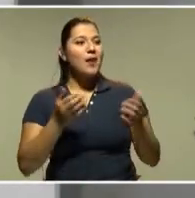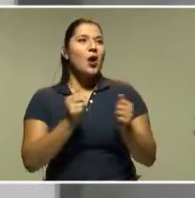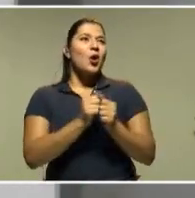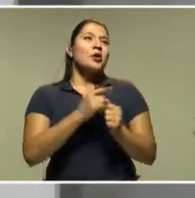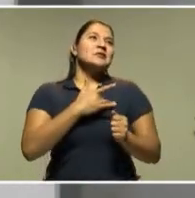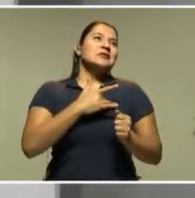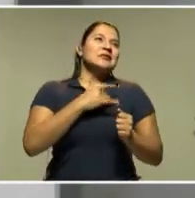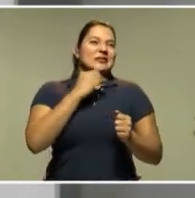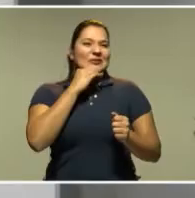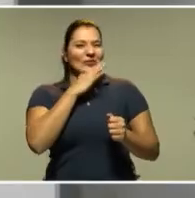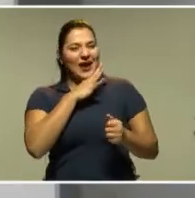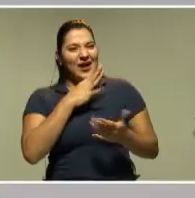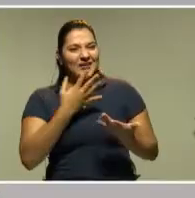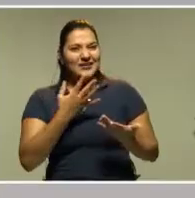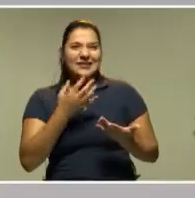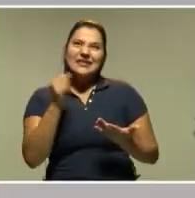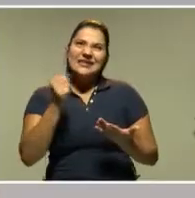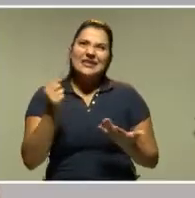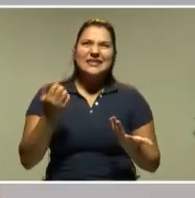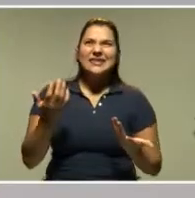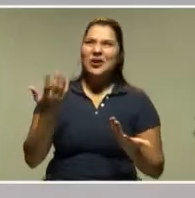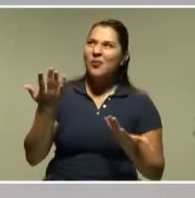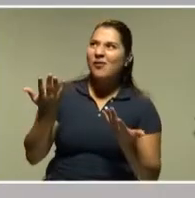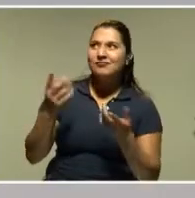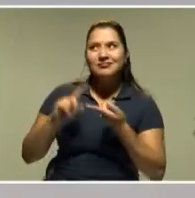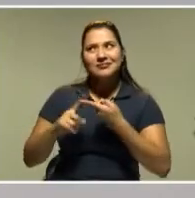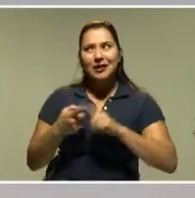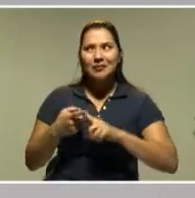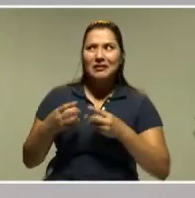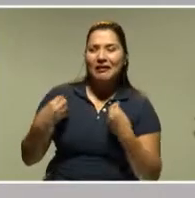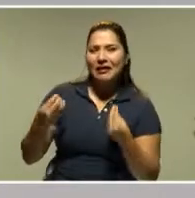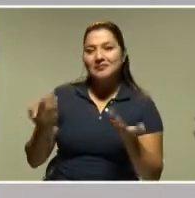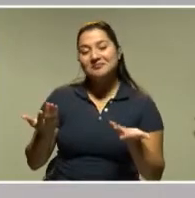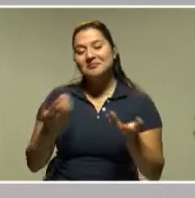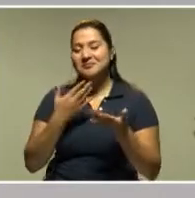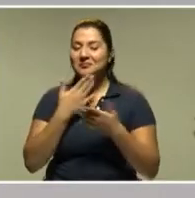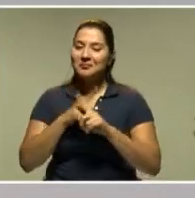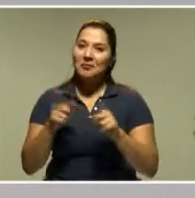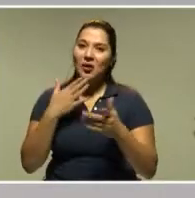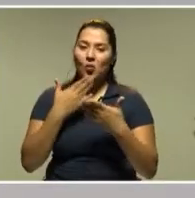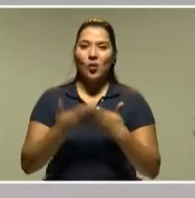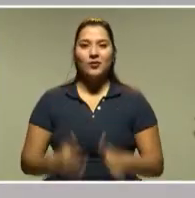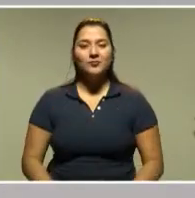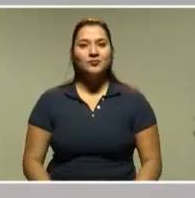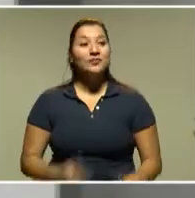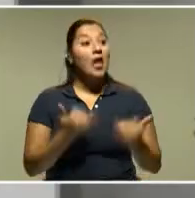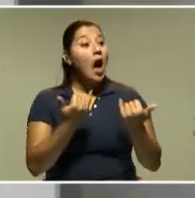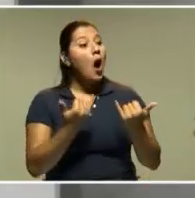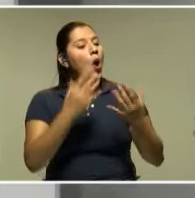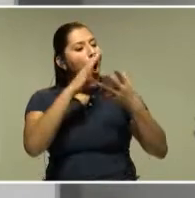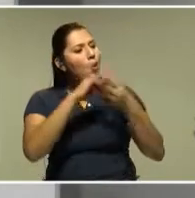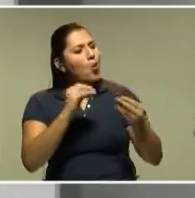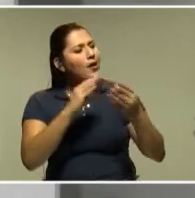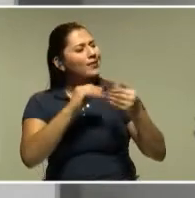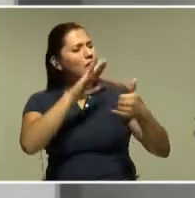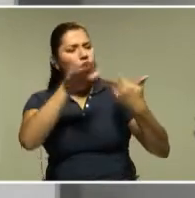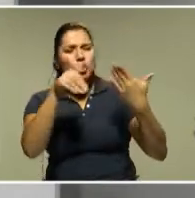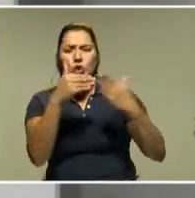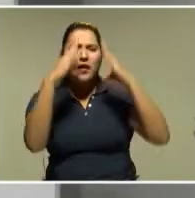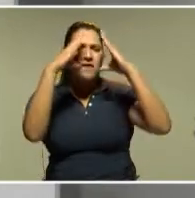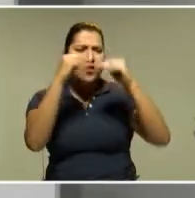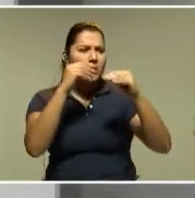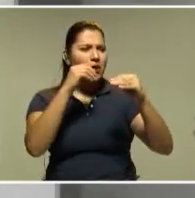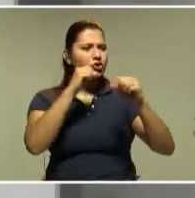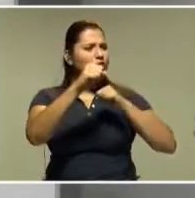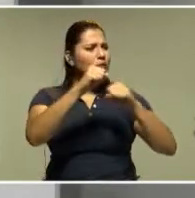melancolía un poco extraña. Sí, digo, somos amigas. Pero bueno. Cuéntanos ahora sí todos los detalles de la pelea. ¿Dónde se pueden